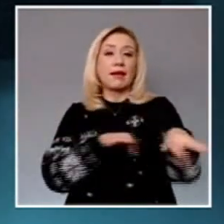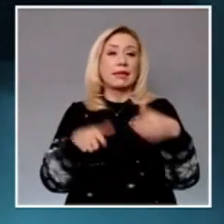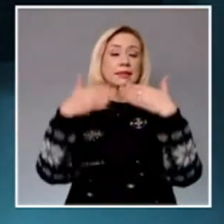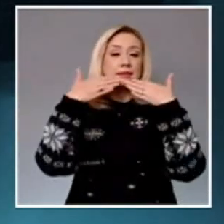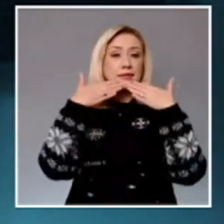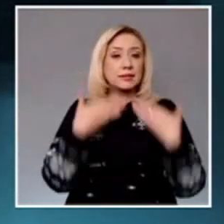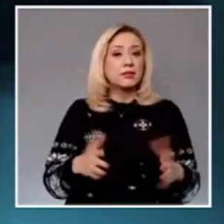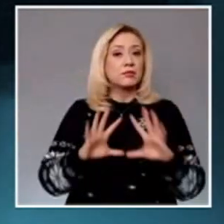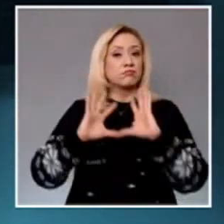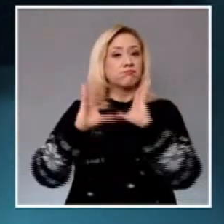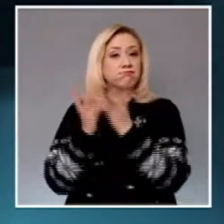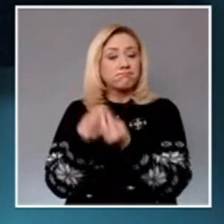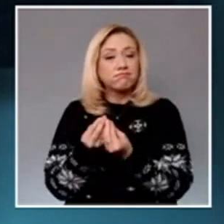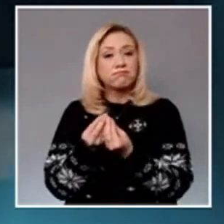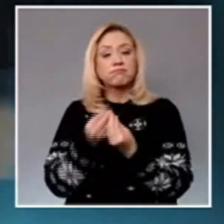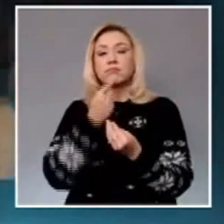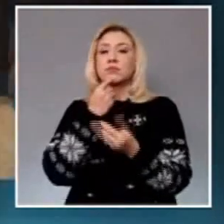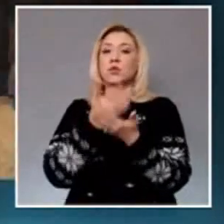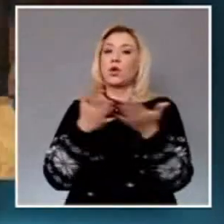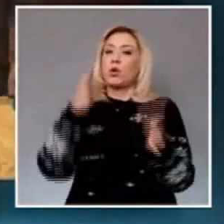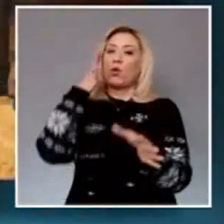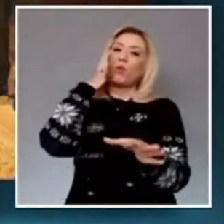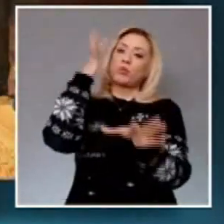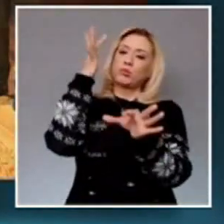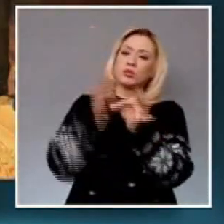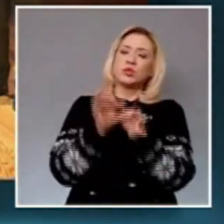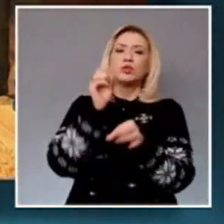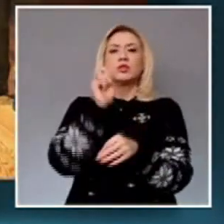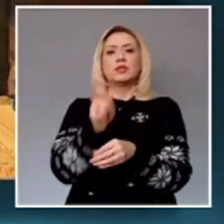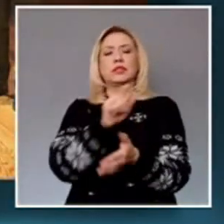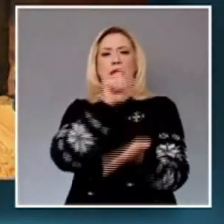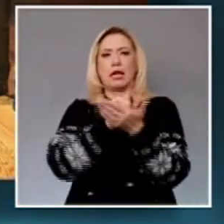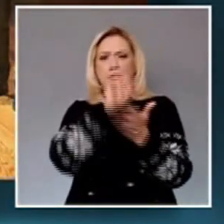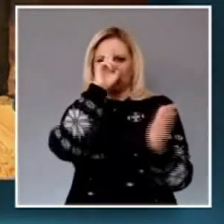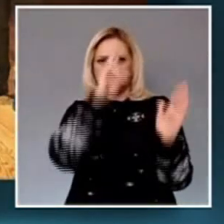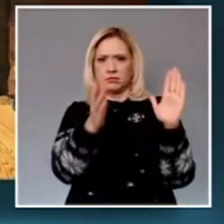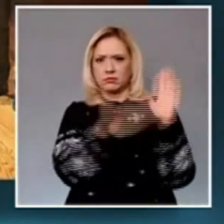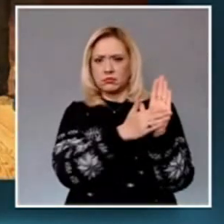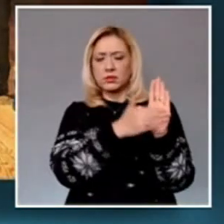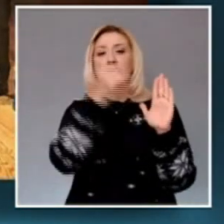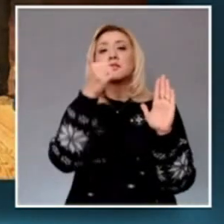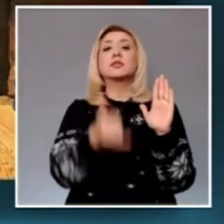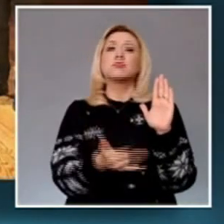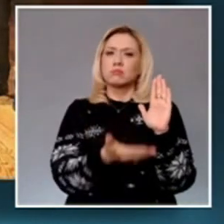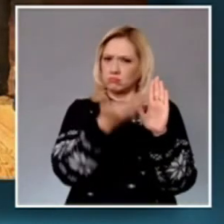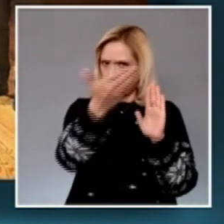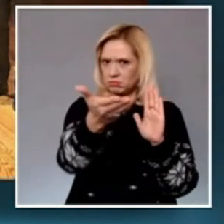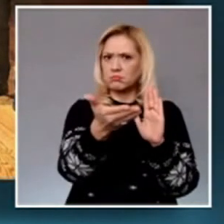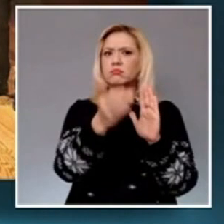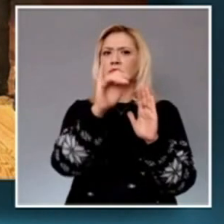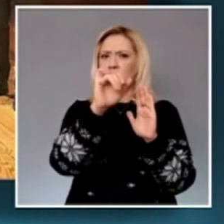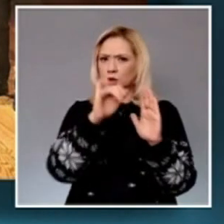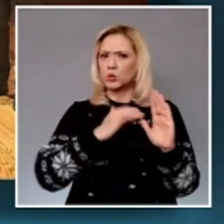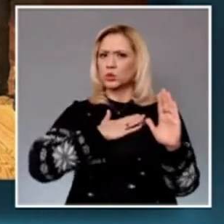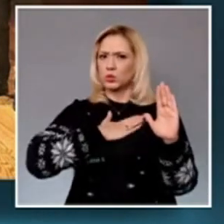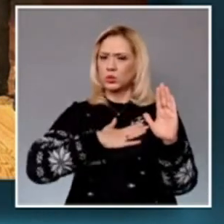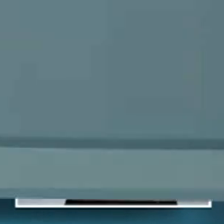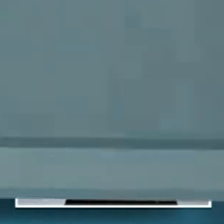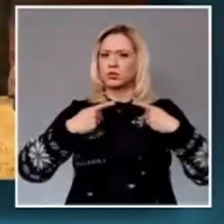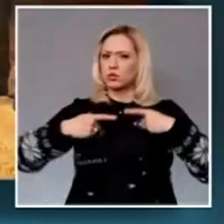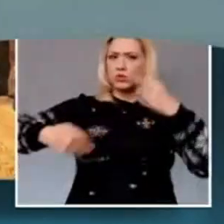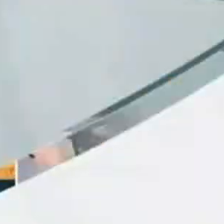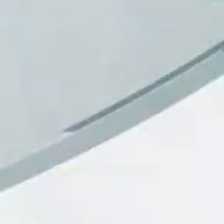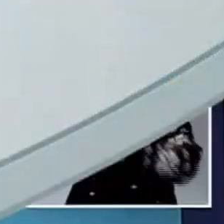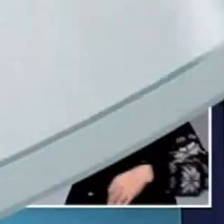sólido compromiso con la promoción del Estado de Derecho y la garantía del acceso a la justicia para todas las personas.